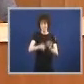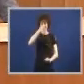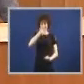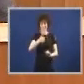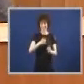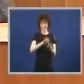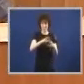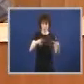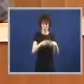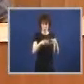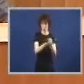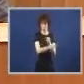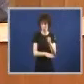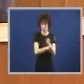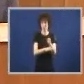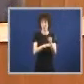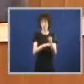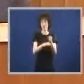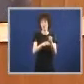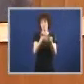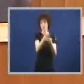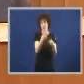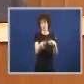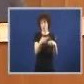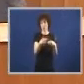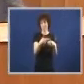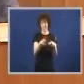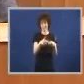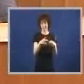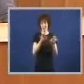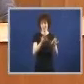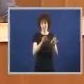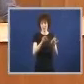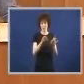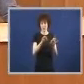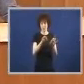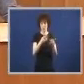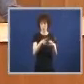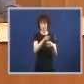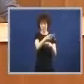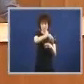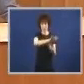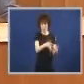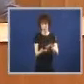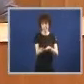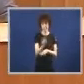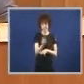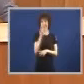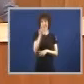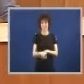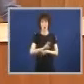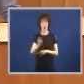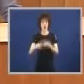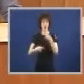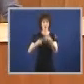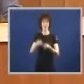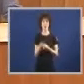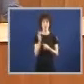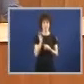servicios públicos esenciais e nas políticas sectoriais que vostedes non realizan. Ademais, isto tivo outro efecto